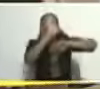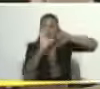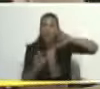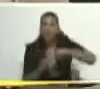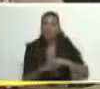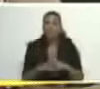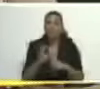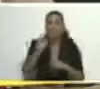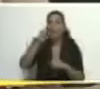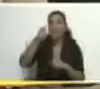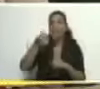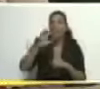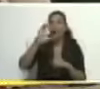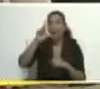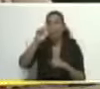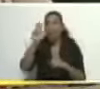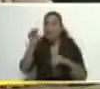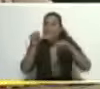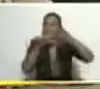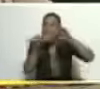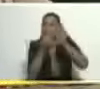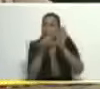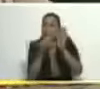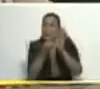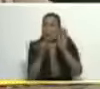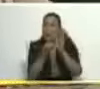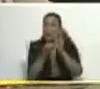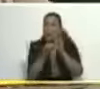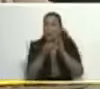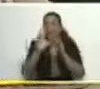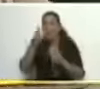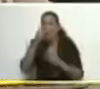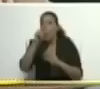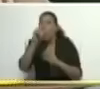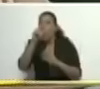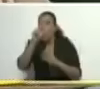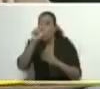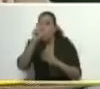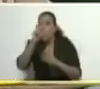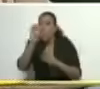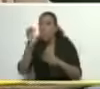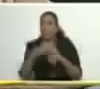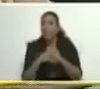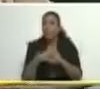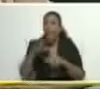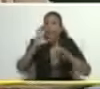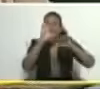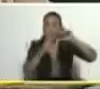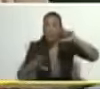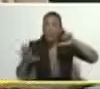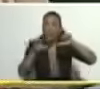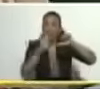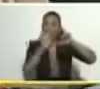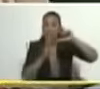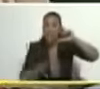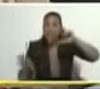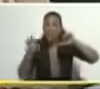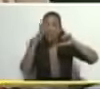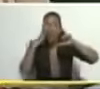Marigalante, cerca de Martinica y Guadalupe. En el Caribe.